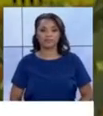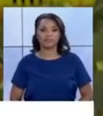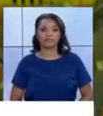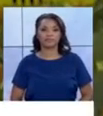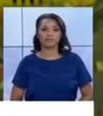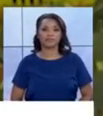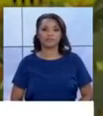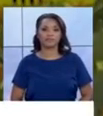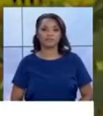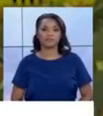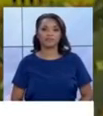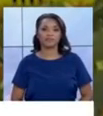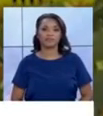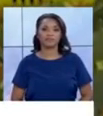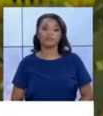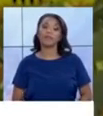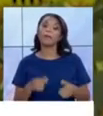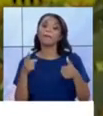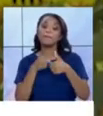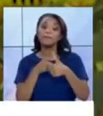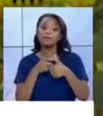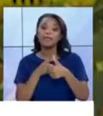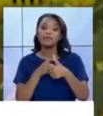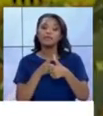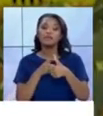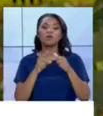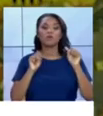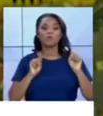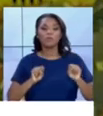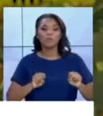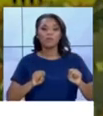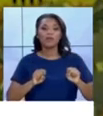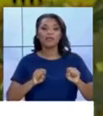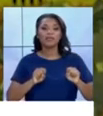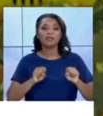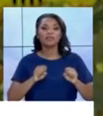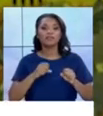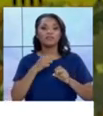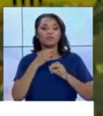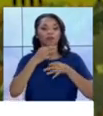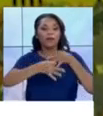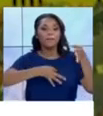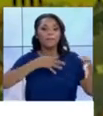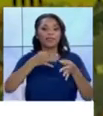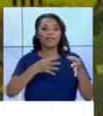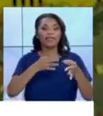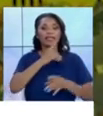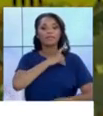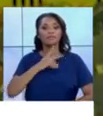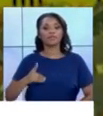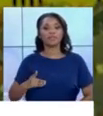insumos Primero me voy a tomar un tiempo para comentarle a la diputada Gómez y al